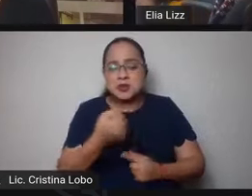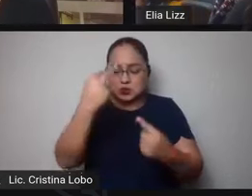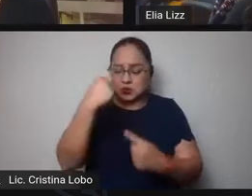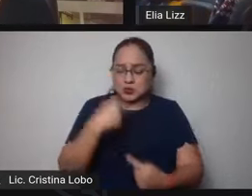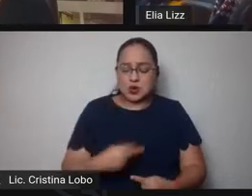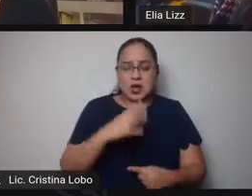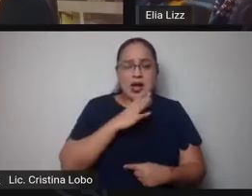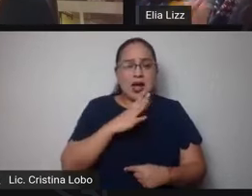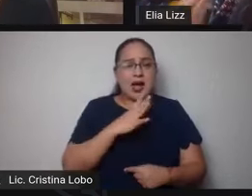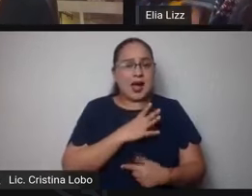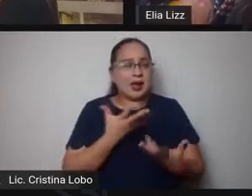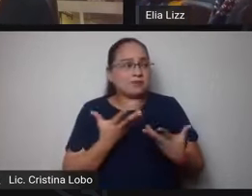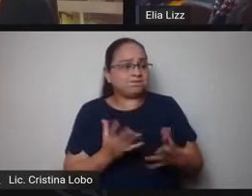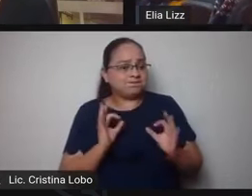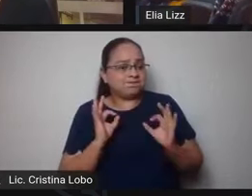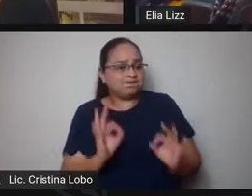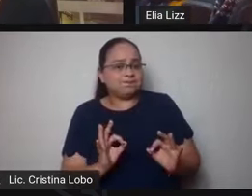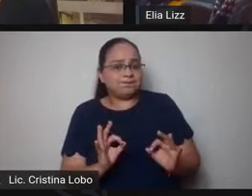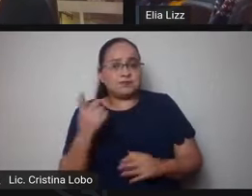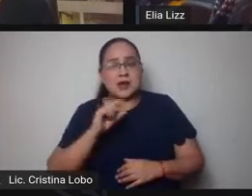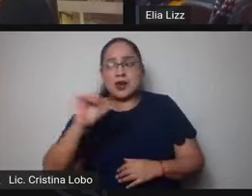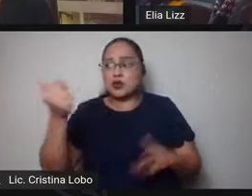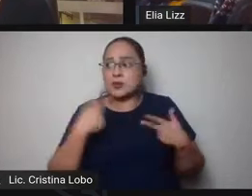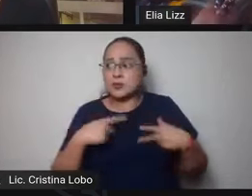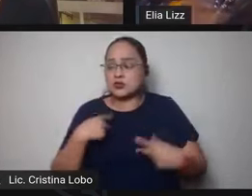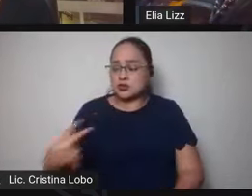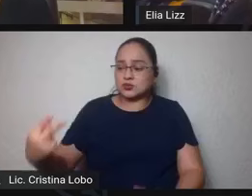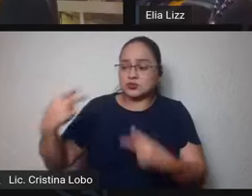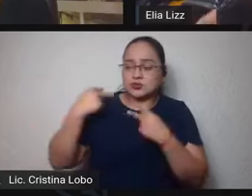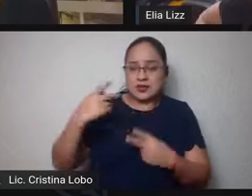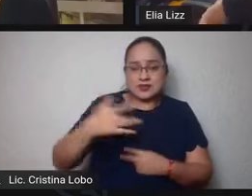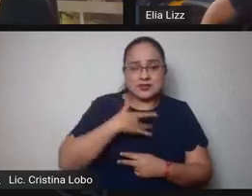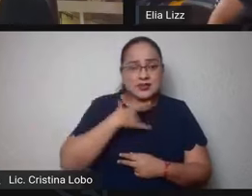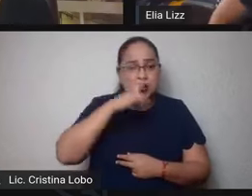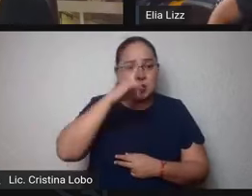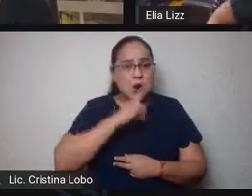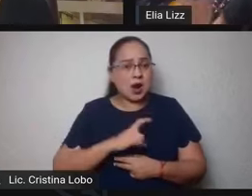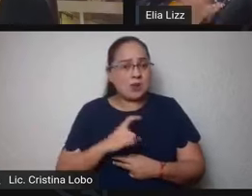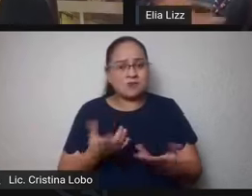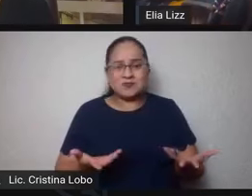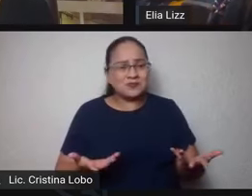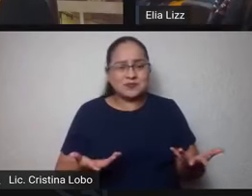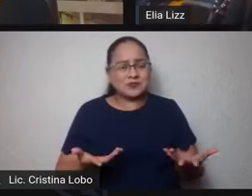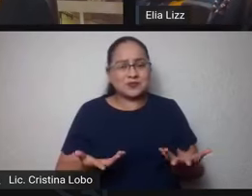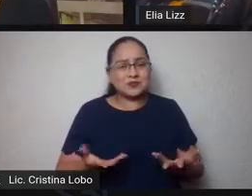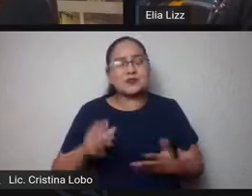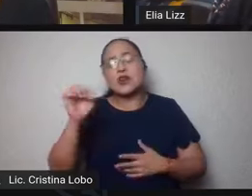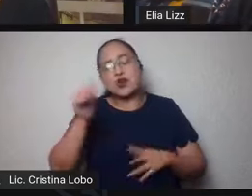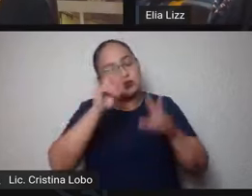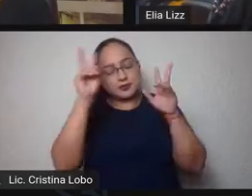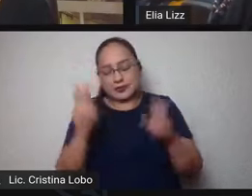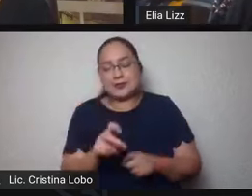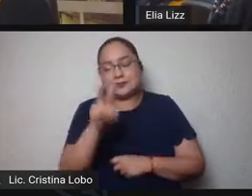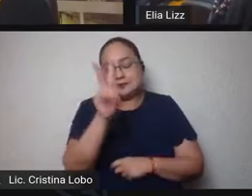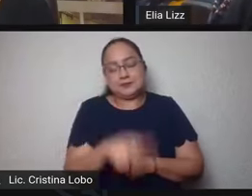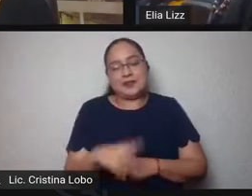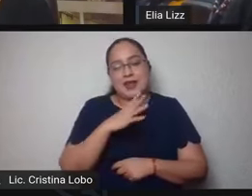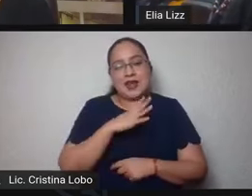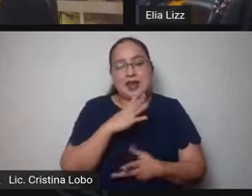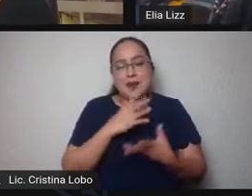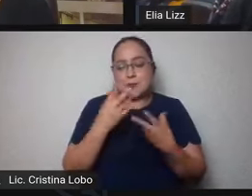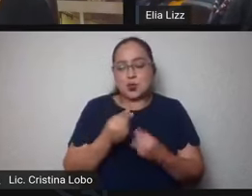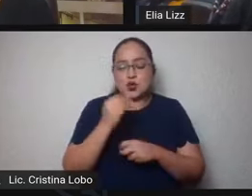eres atractivo para otra persona de la misma edad, cuando no es así, que además ese es otro tema. Muchísimos